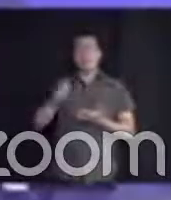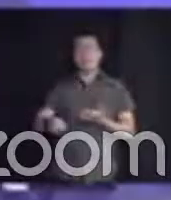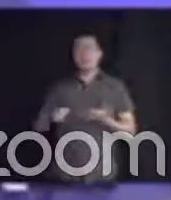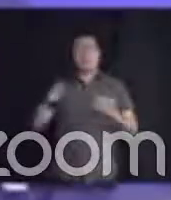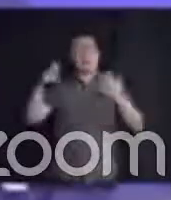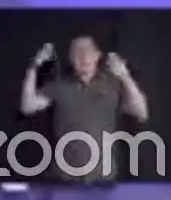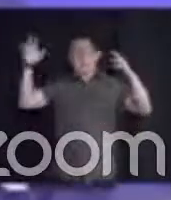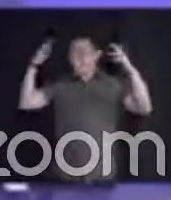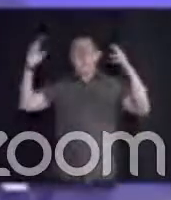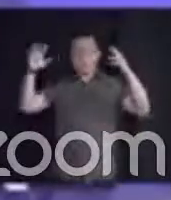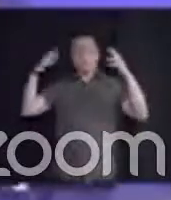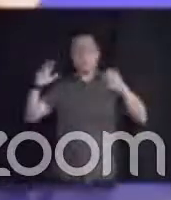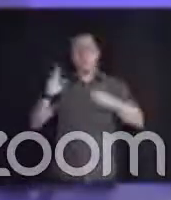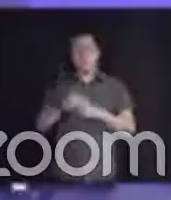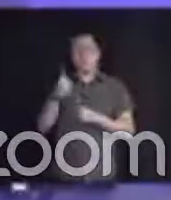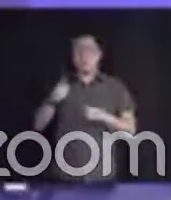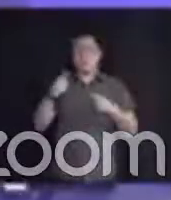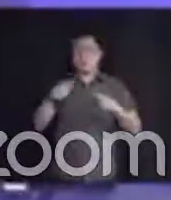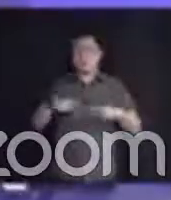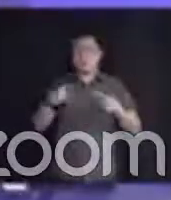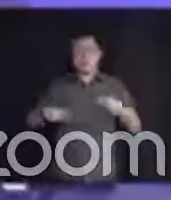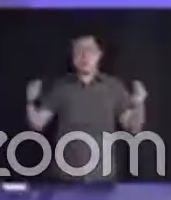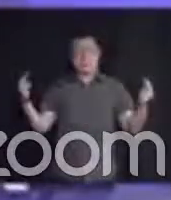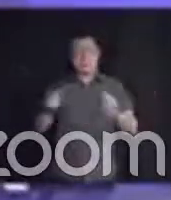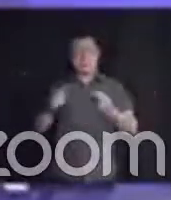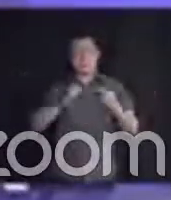merecen un aplauso gigante porque es gente...